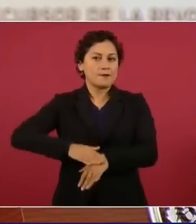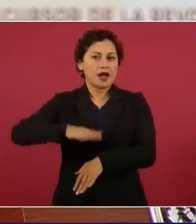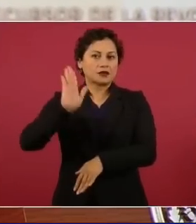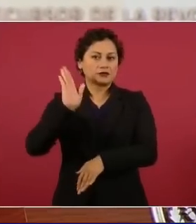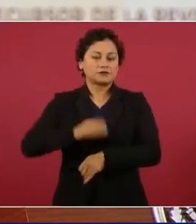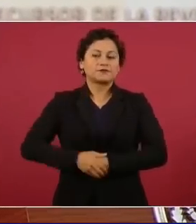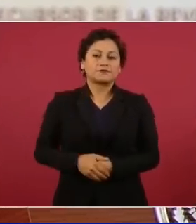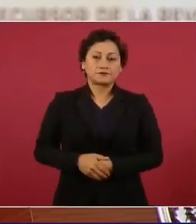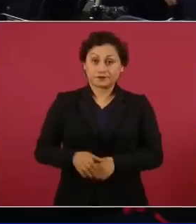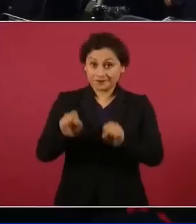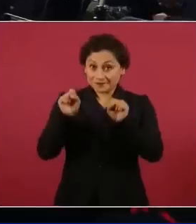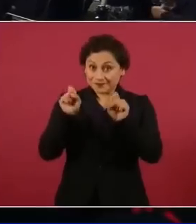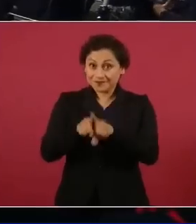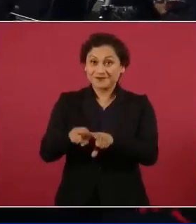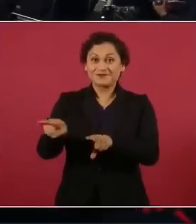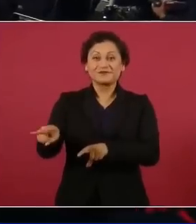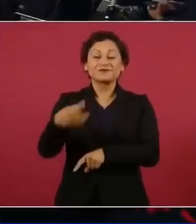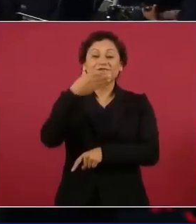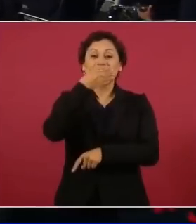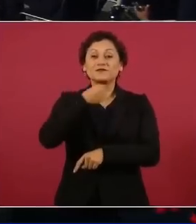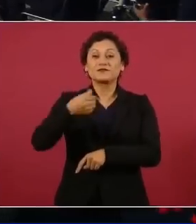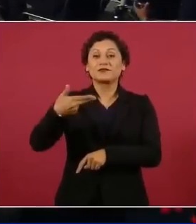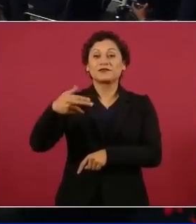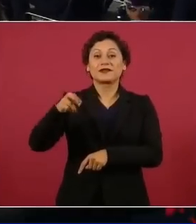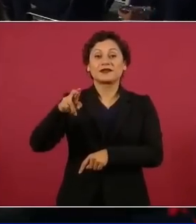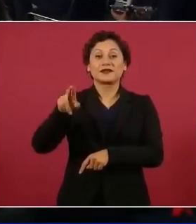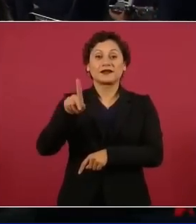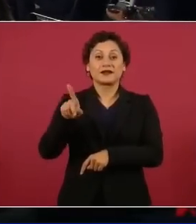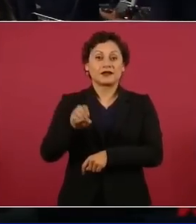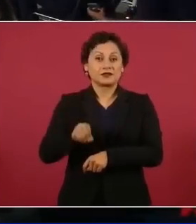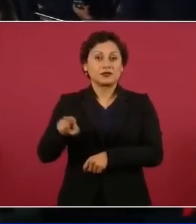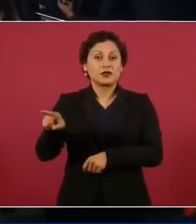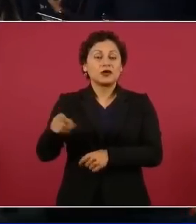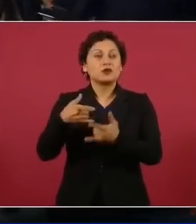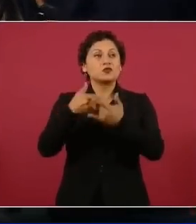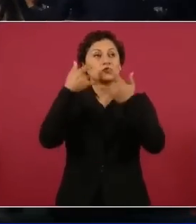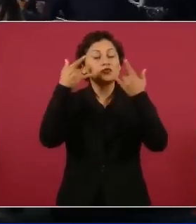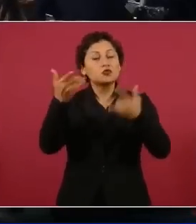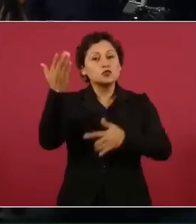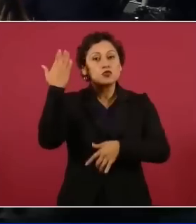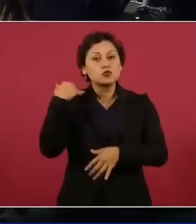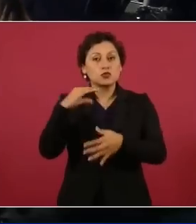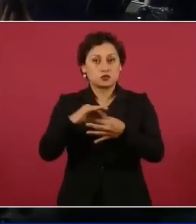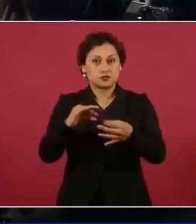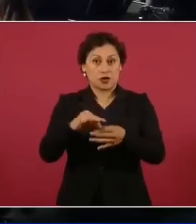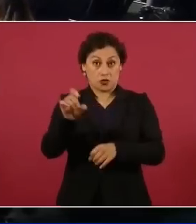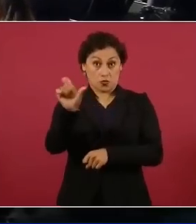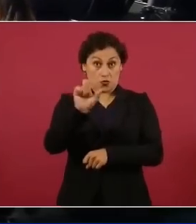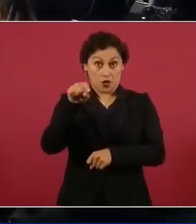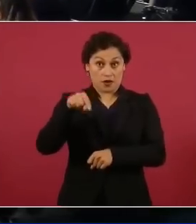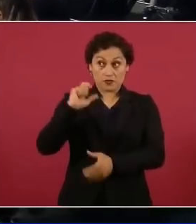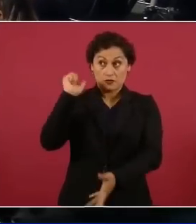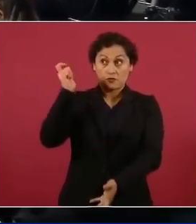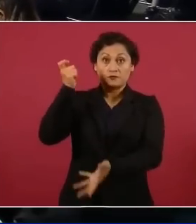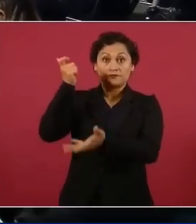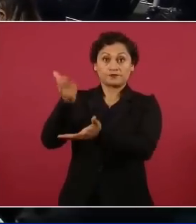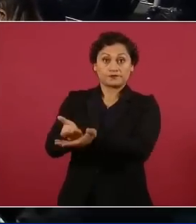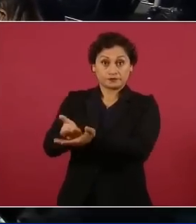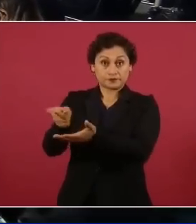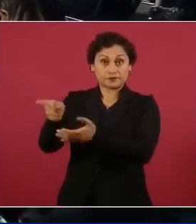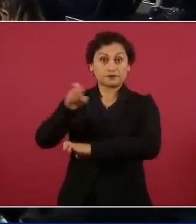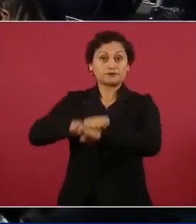Jesús Silva Gerso de cuando se pagaron las indemnizaciones a la empresa El